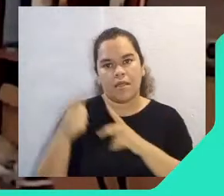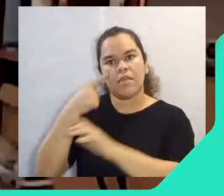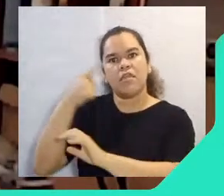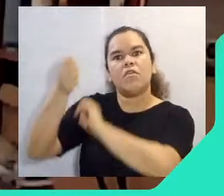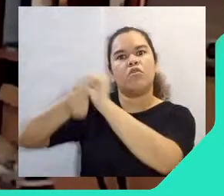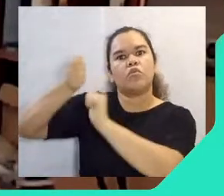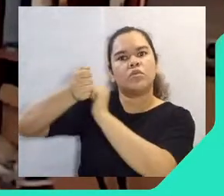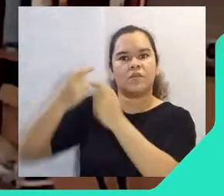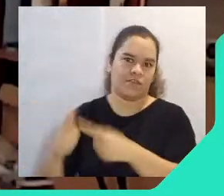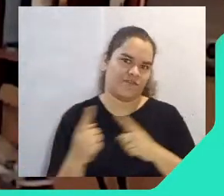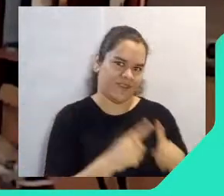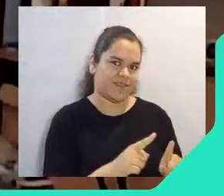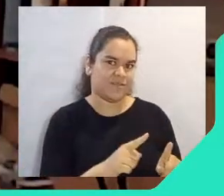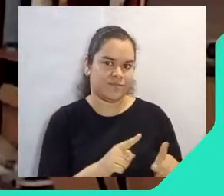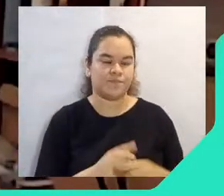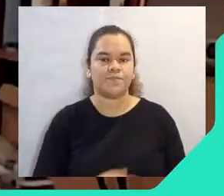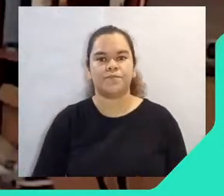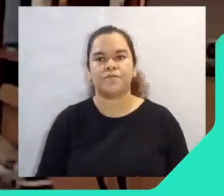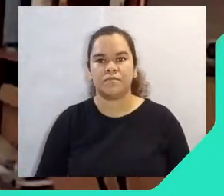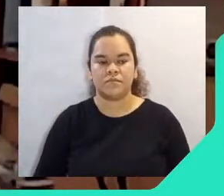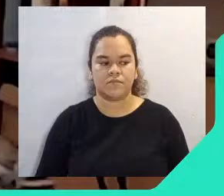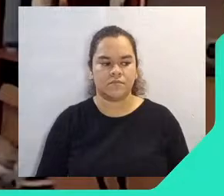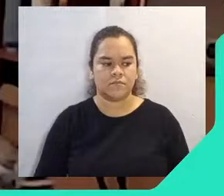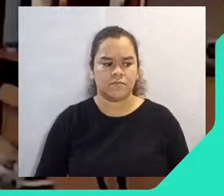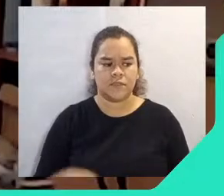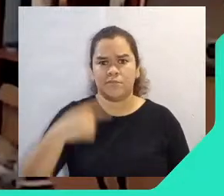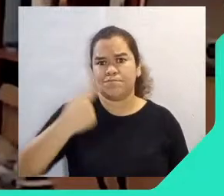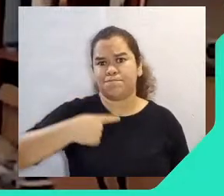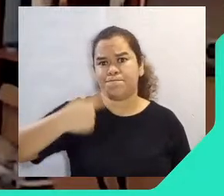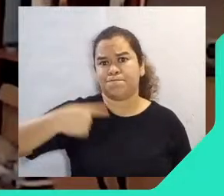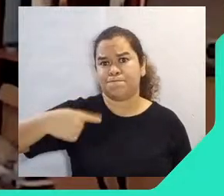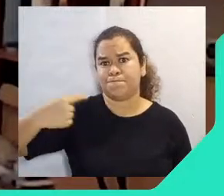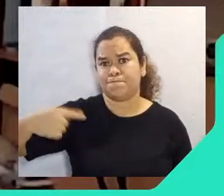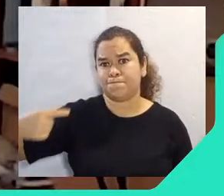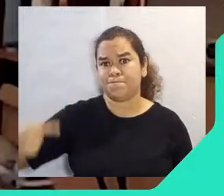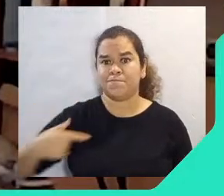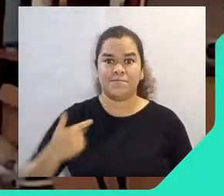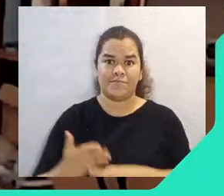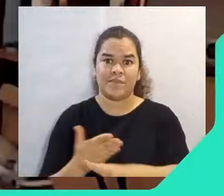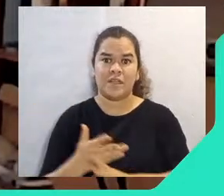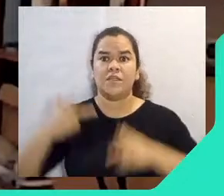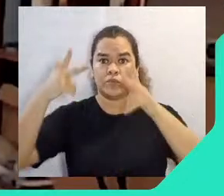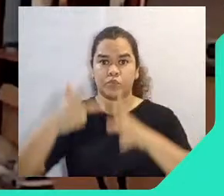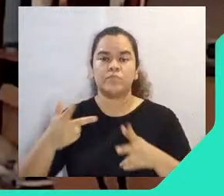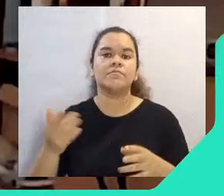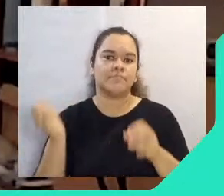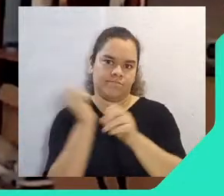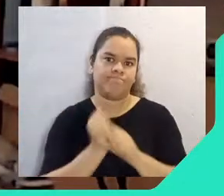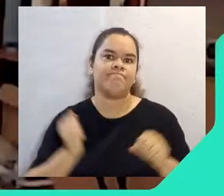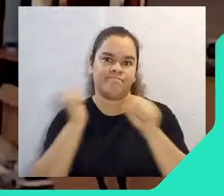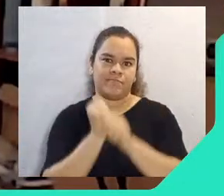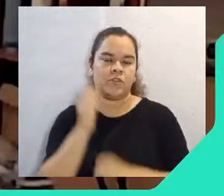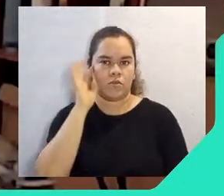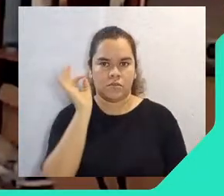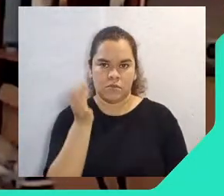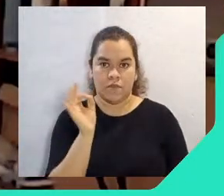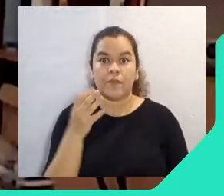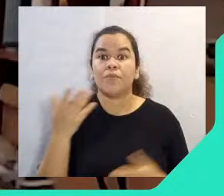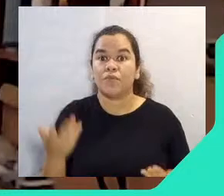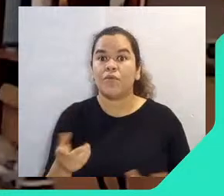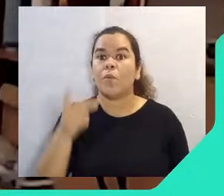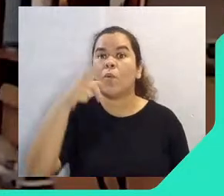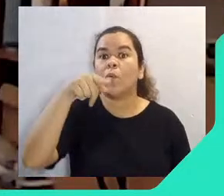Todos estos lugares son en los cuales se desempeña el ingeniero electricista. Así que al momento de pensar